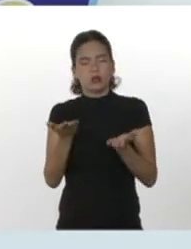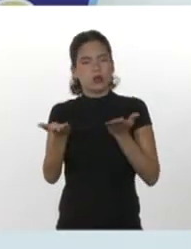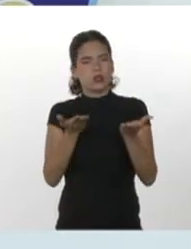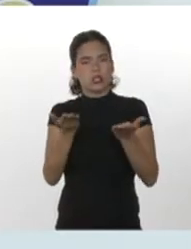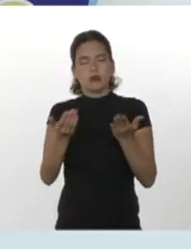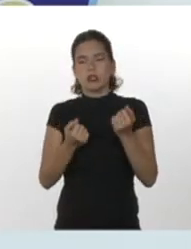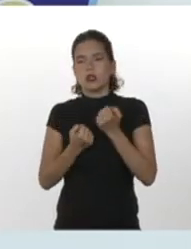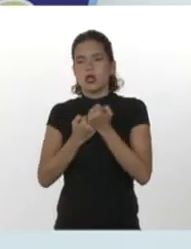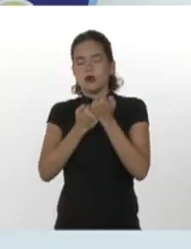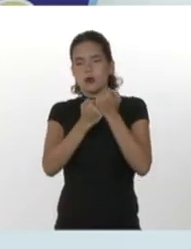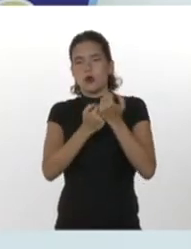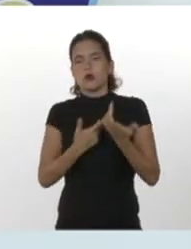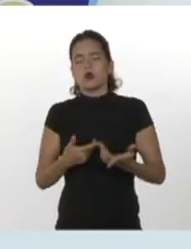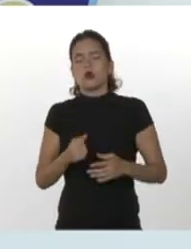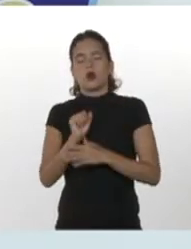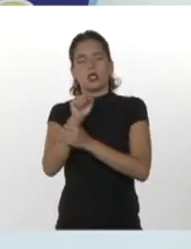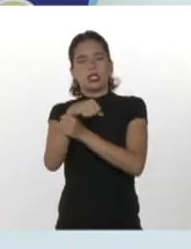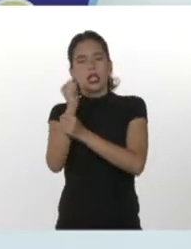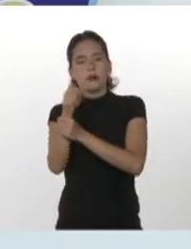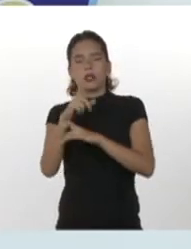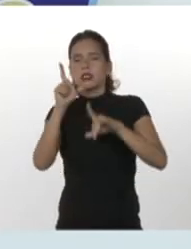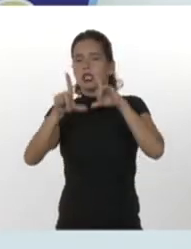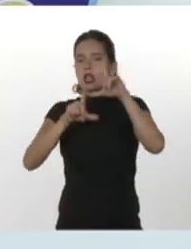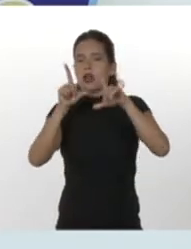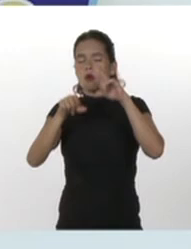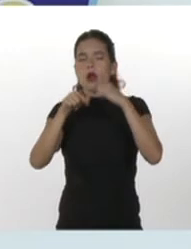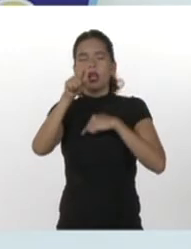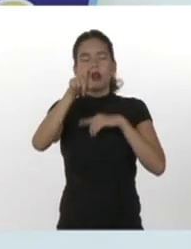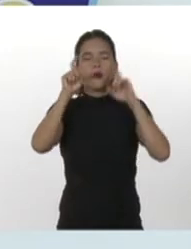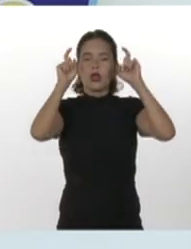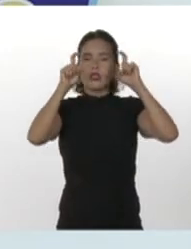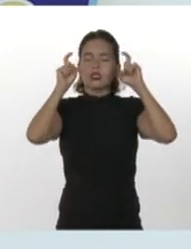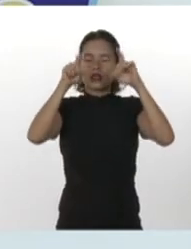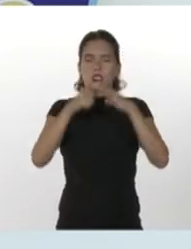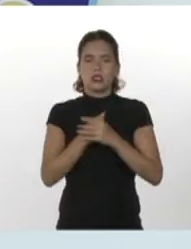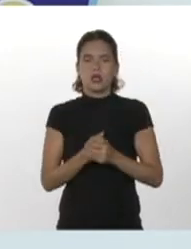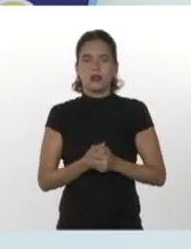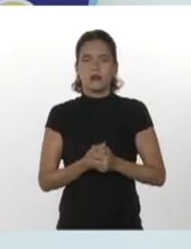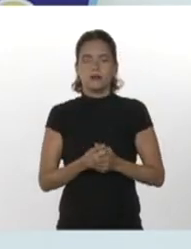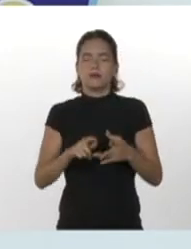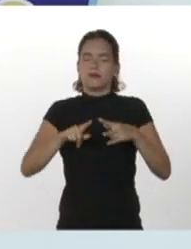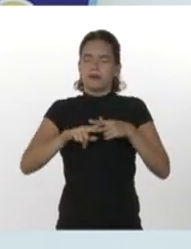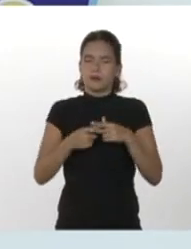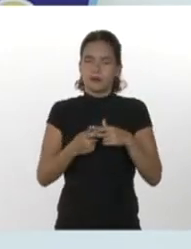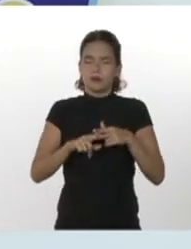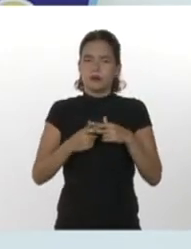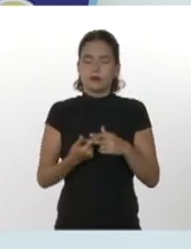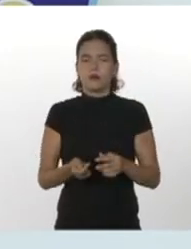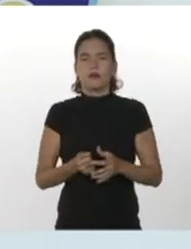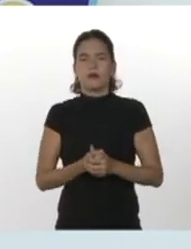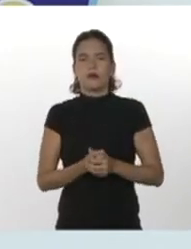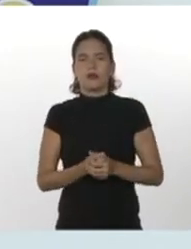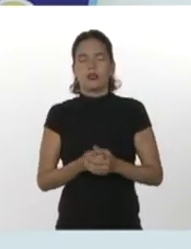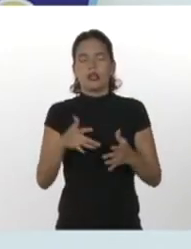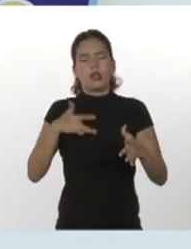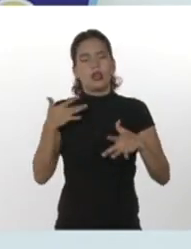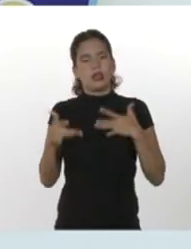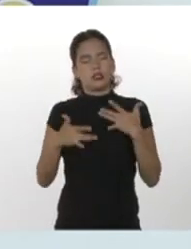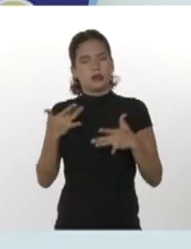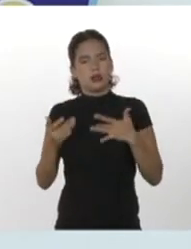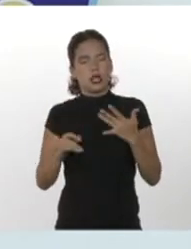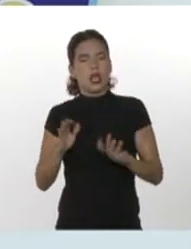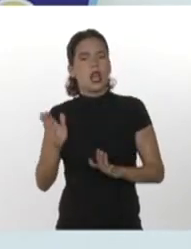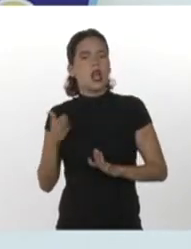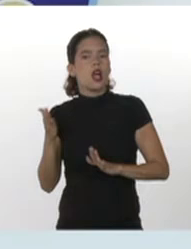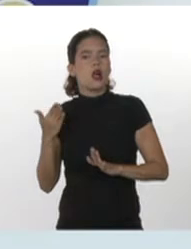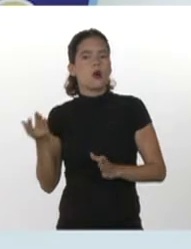¿verdad? Con el terapista de lenguaje, él nos va a enseñar determinadas estrategias, determinadas actividades en